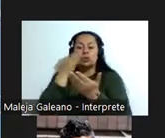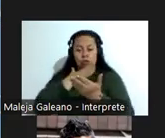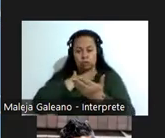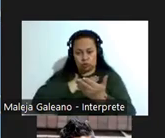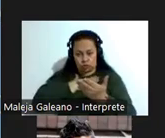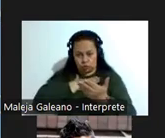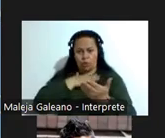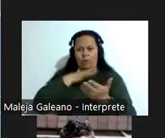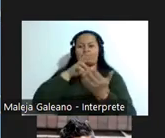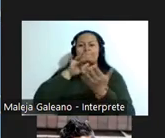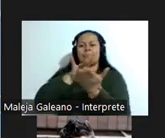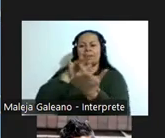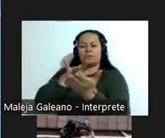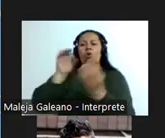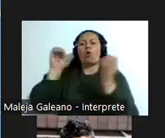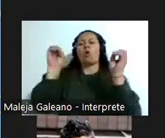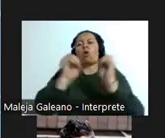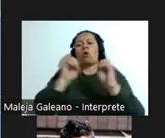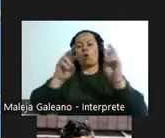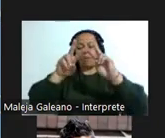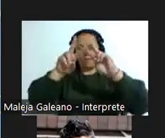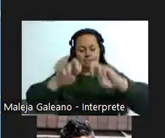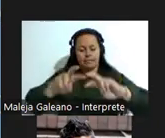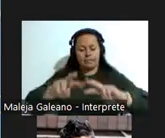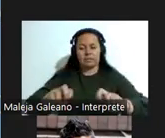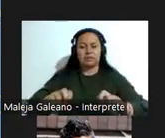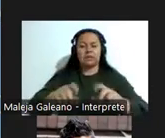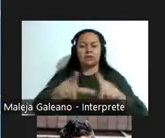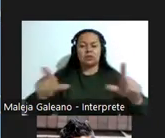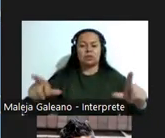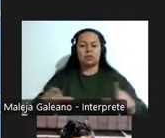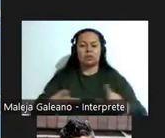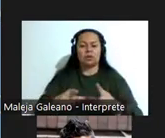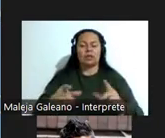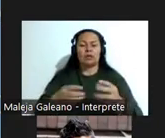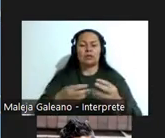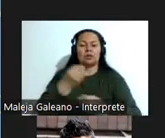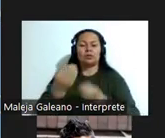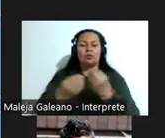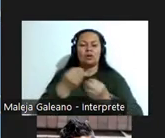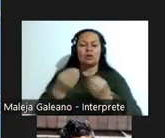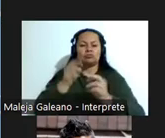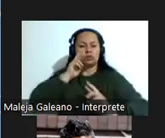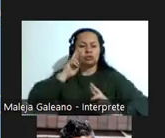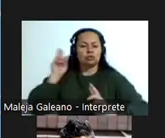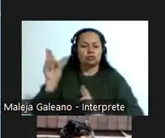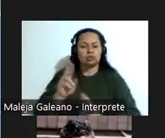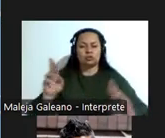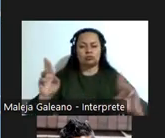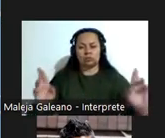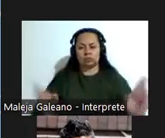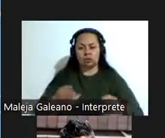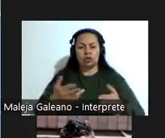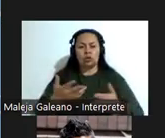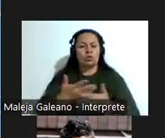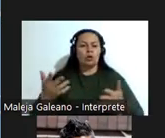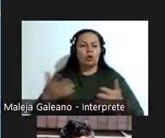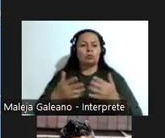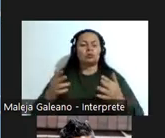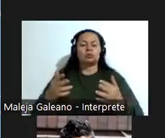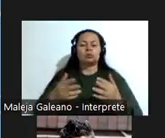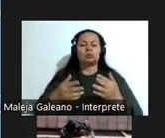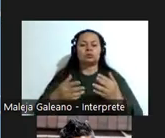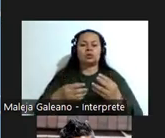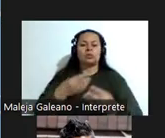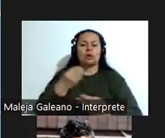o hace investigación desde este lugar situado, uno tiene que reconocerse como una pequeña parte o una